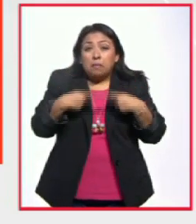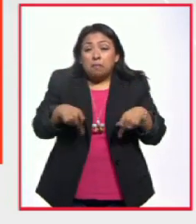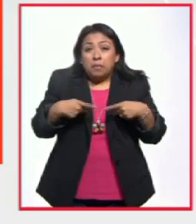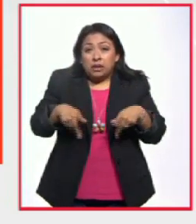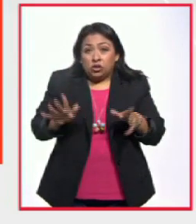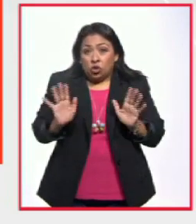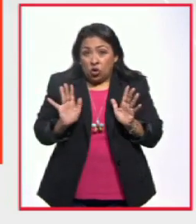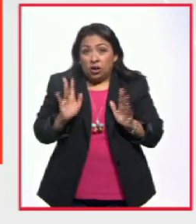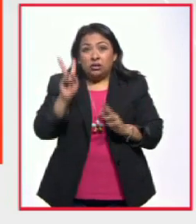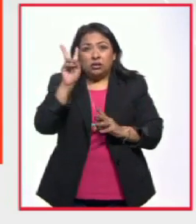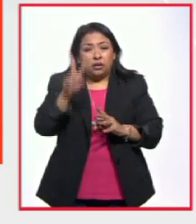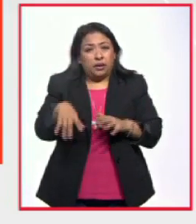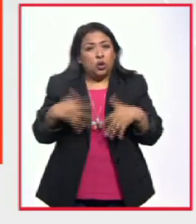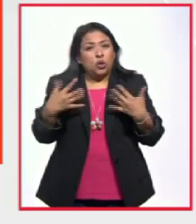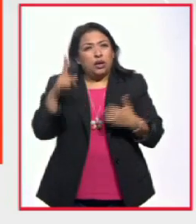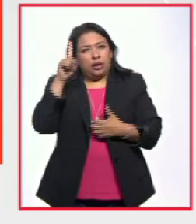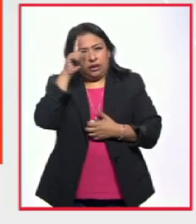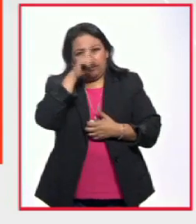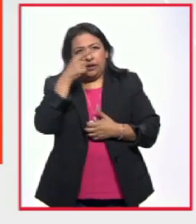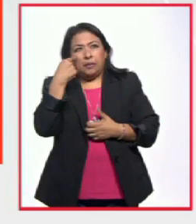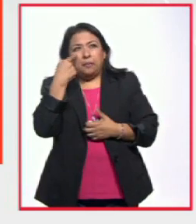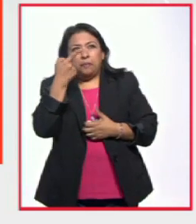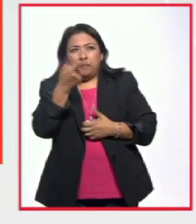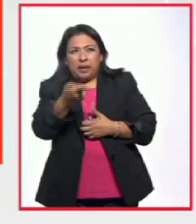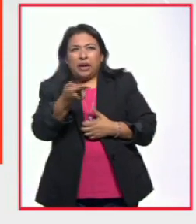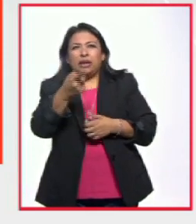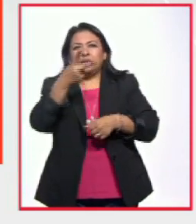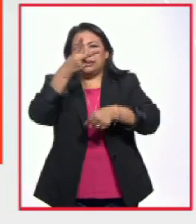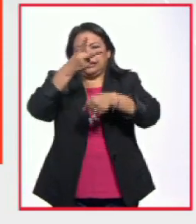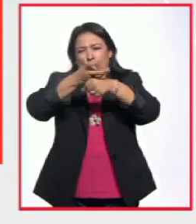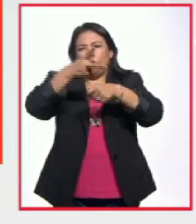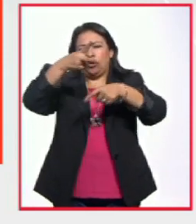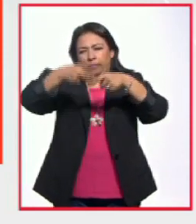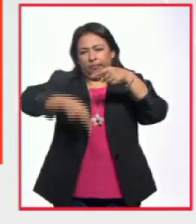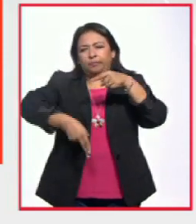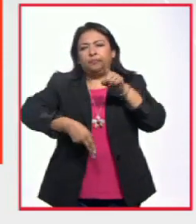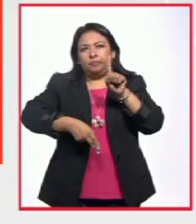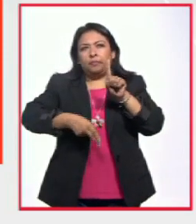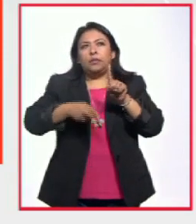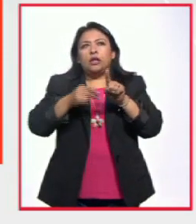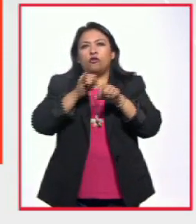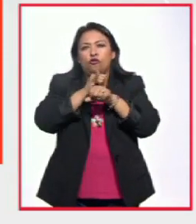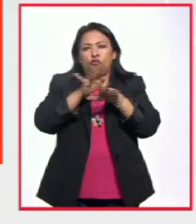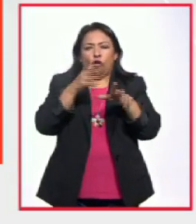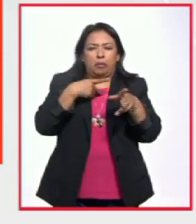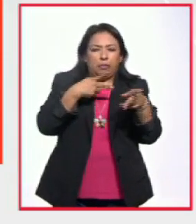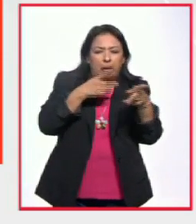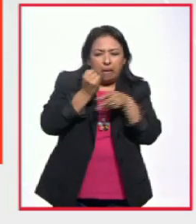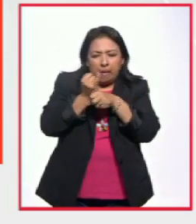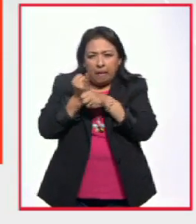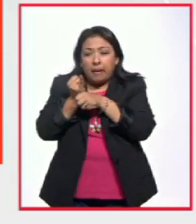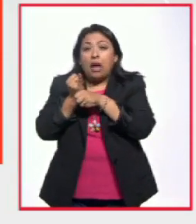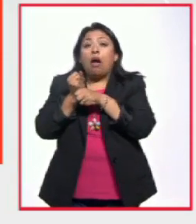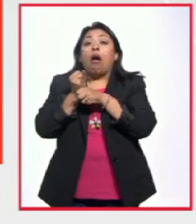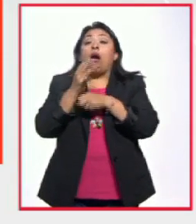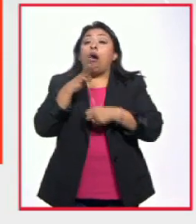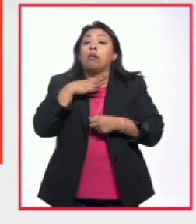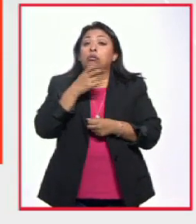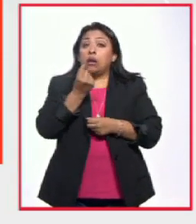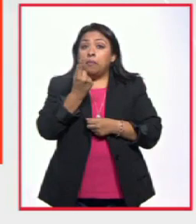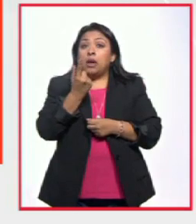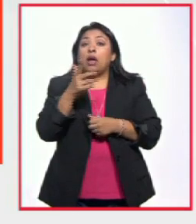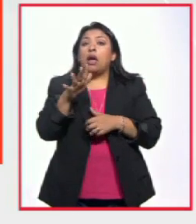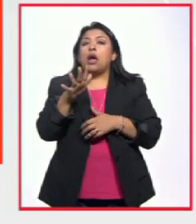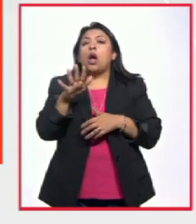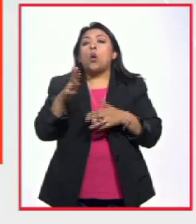personas. Son muchas. Vamos a ver en la segunda parte del reportaje que hemos preparado, que incluso hay una